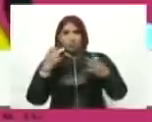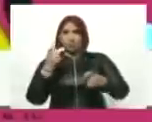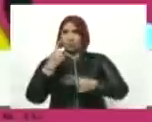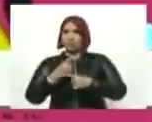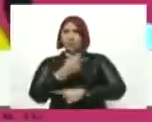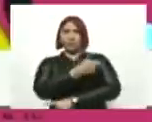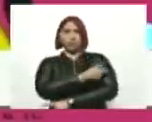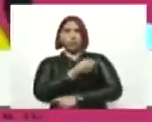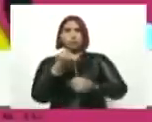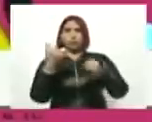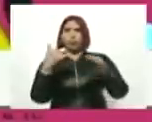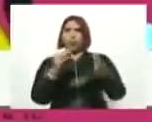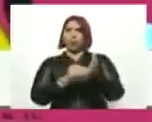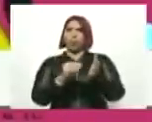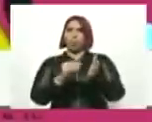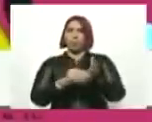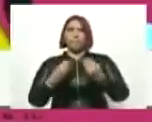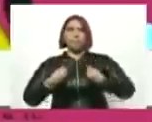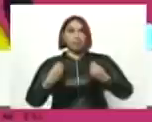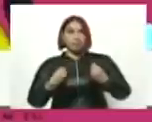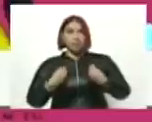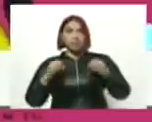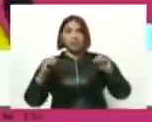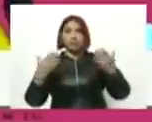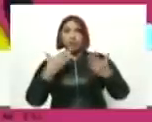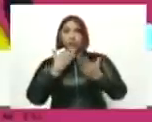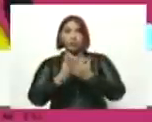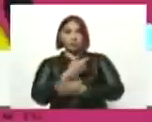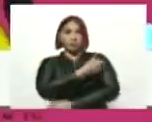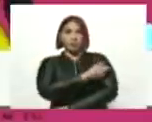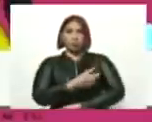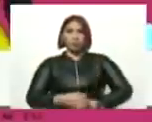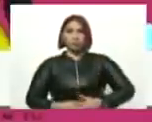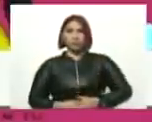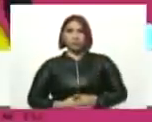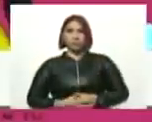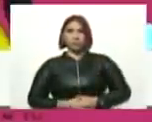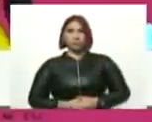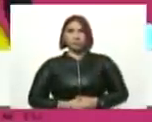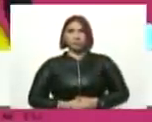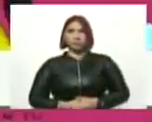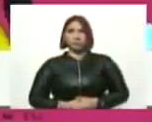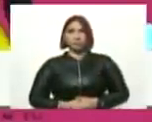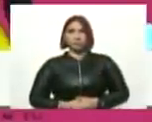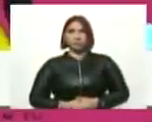vacunarse. ¿Cuántas vidas se han salvado gracias a las vacunas?